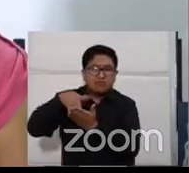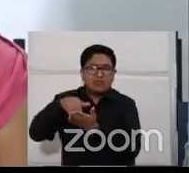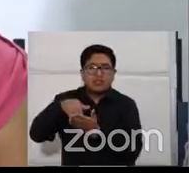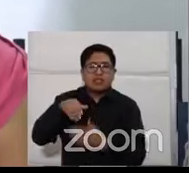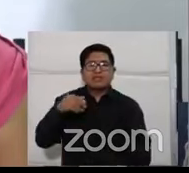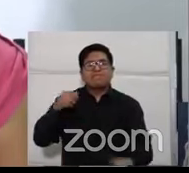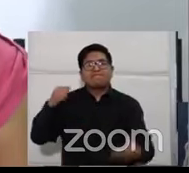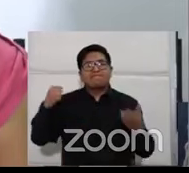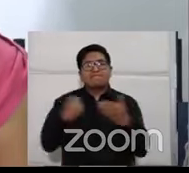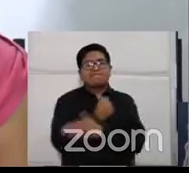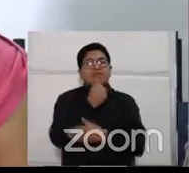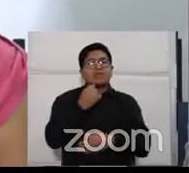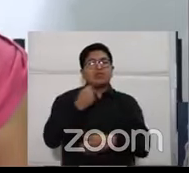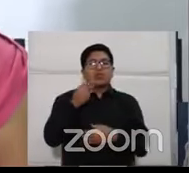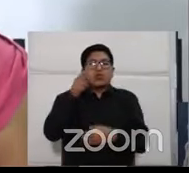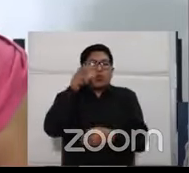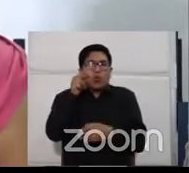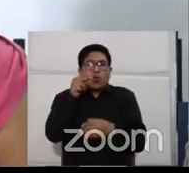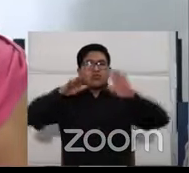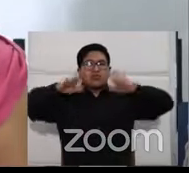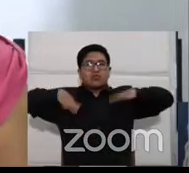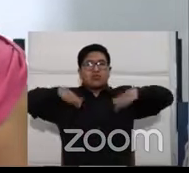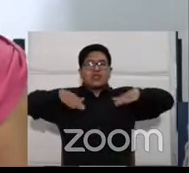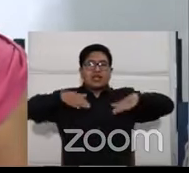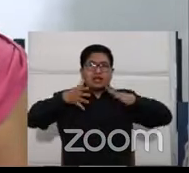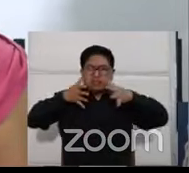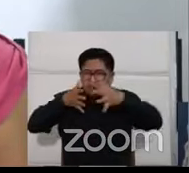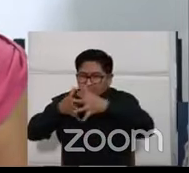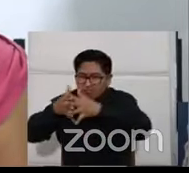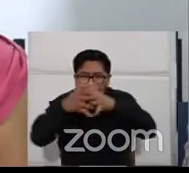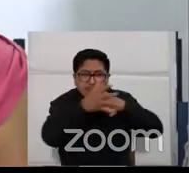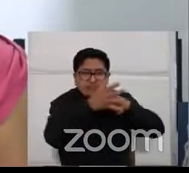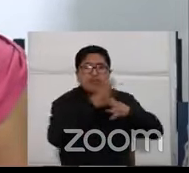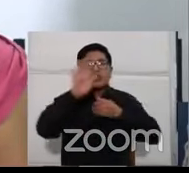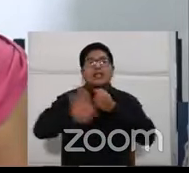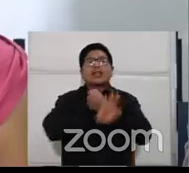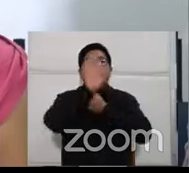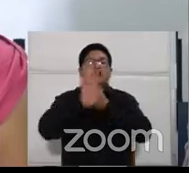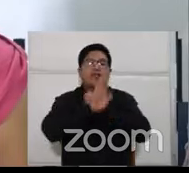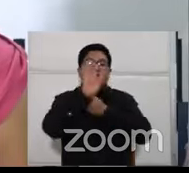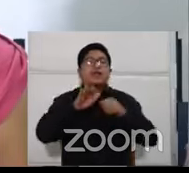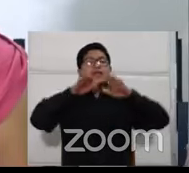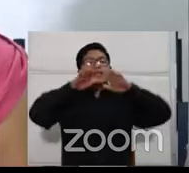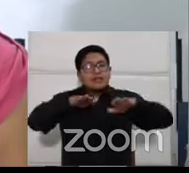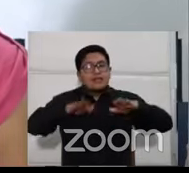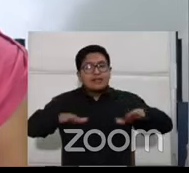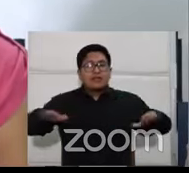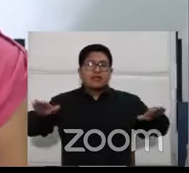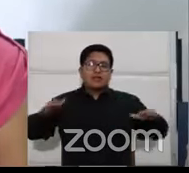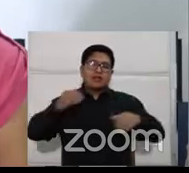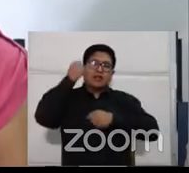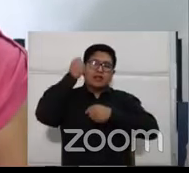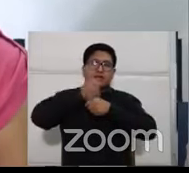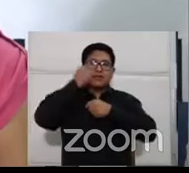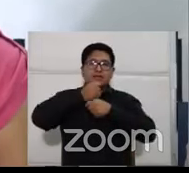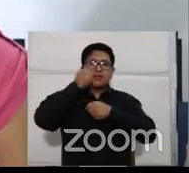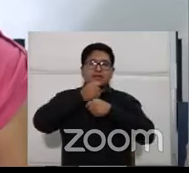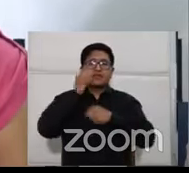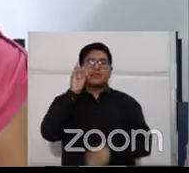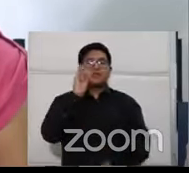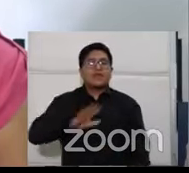una transparente y honesta defensa por los derechos humanos de las niñas y niños trabajadores en